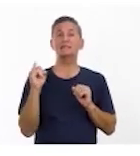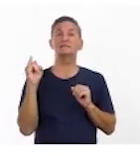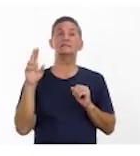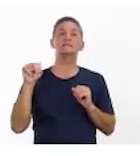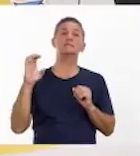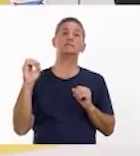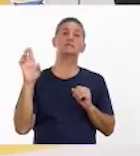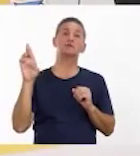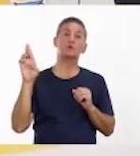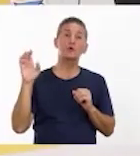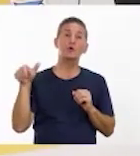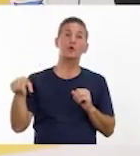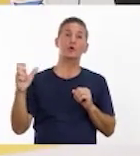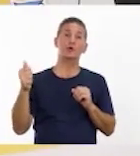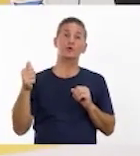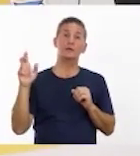inorgánicas.